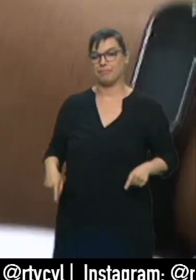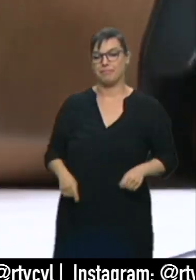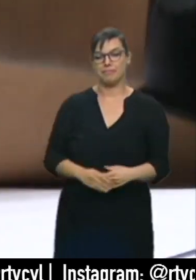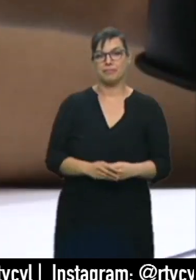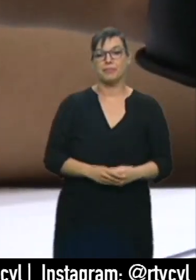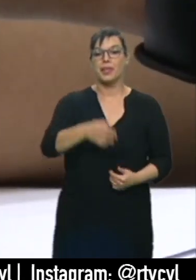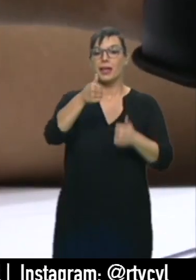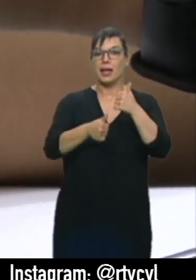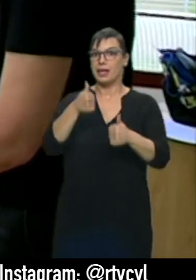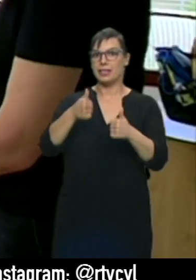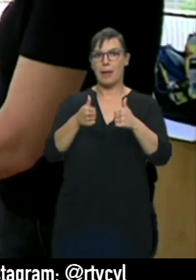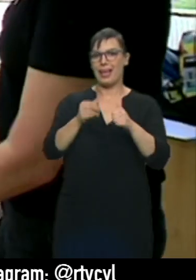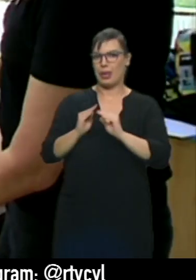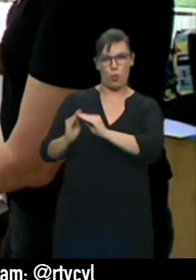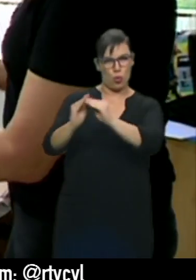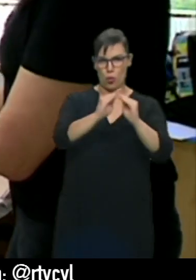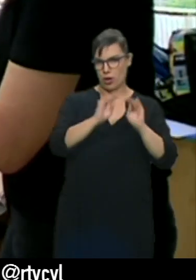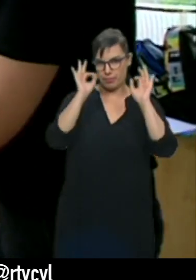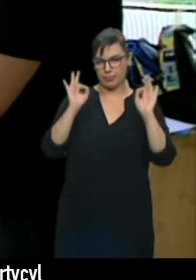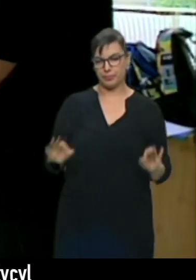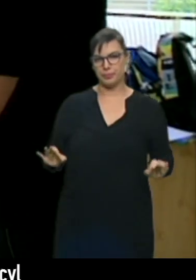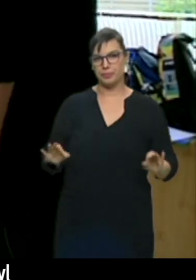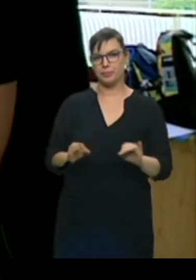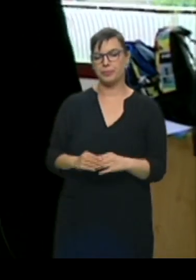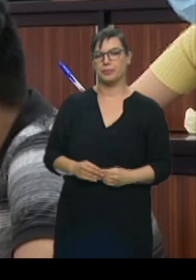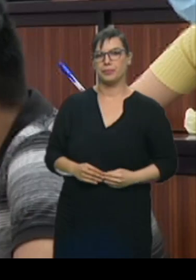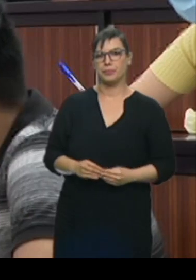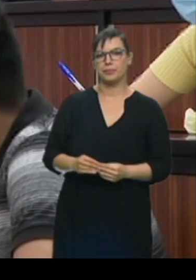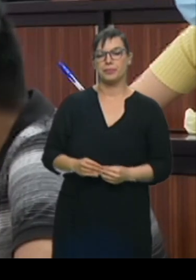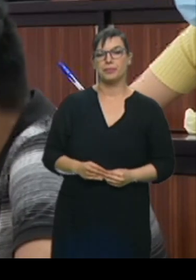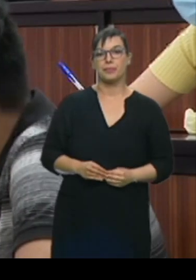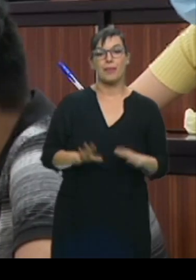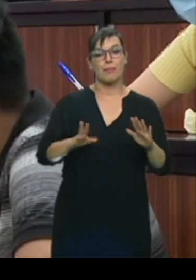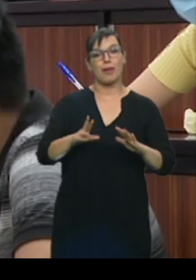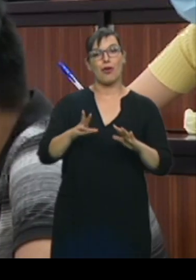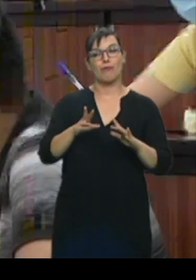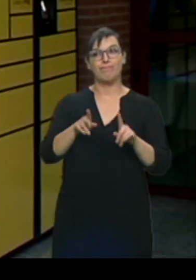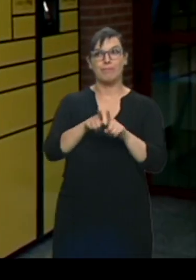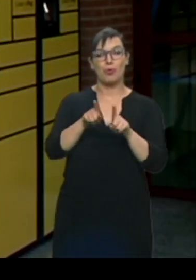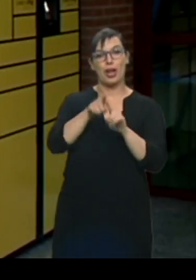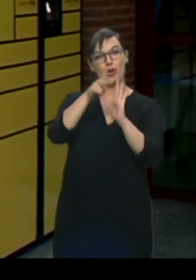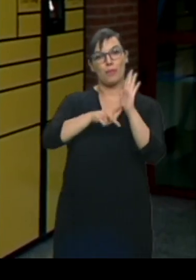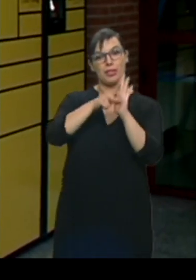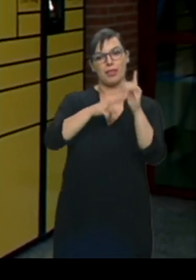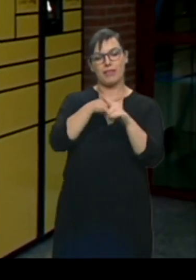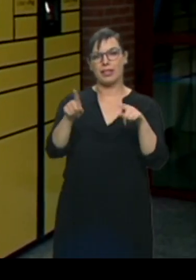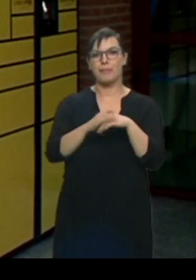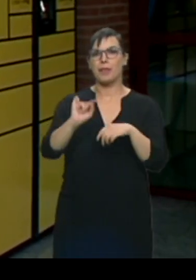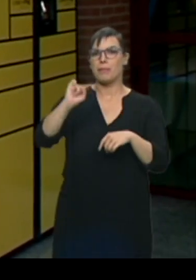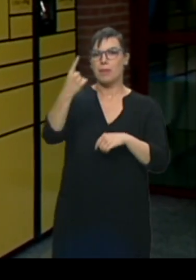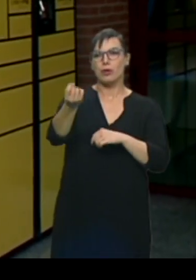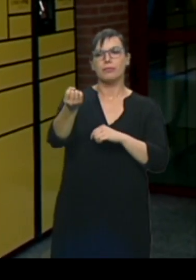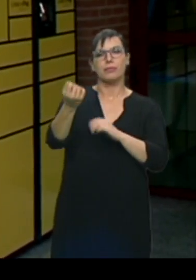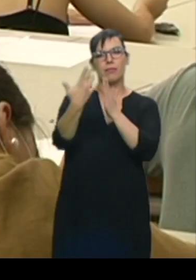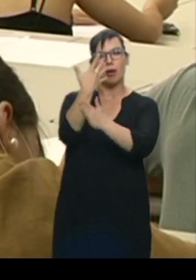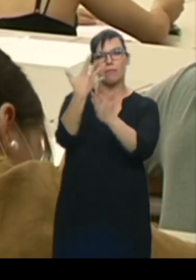El examen era el mismo para todos. El sobre está presentado por todos los lados. Pero las reglas del juego, no. Hemos tenido una charla de 40 minutos y nos lo han